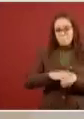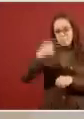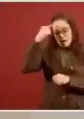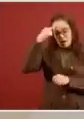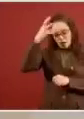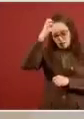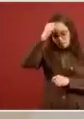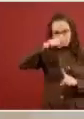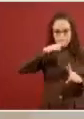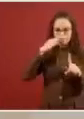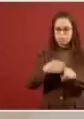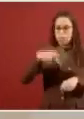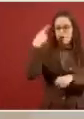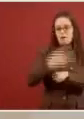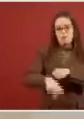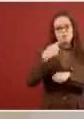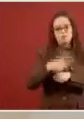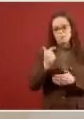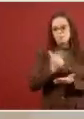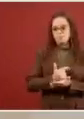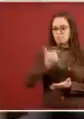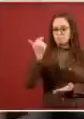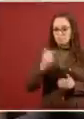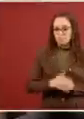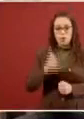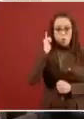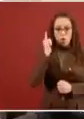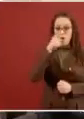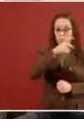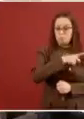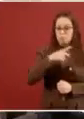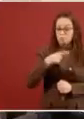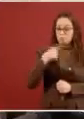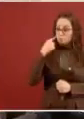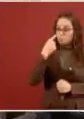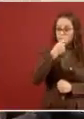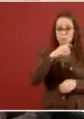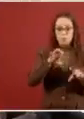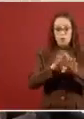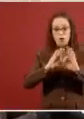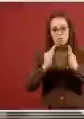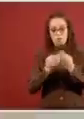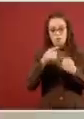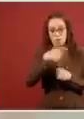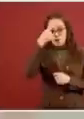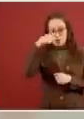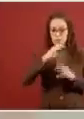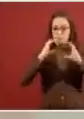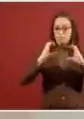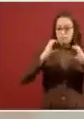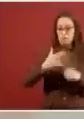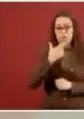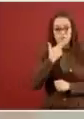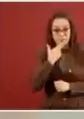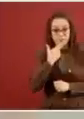todos los días, espero que usted haya prestado toda la atención debida a las medidas de precaución. Entonces, en un